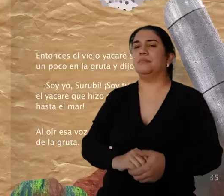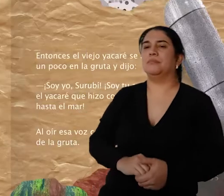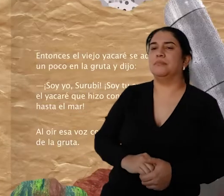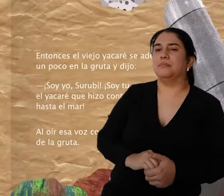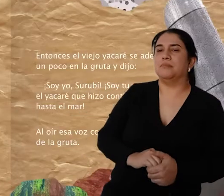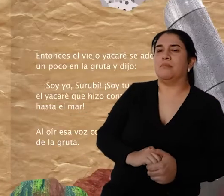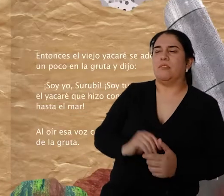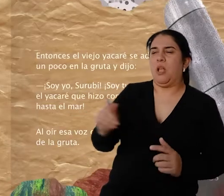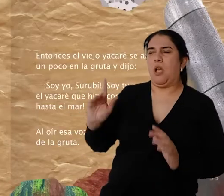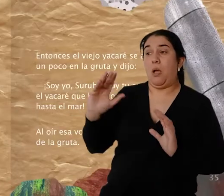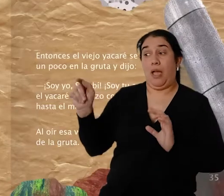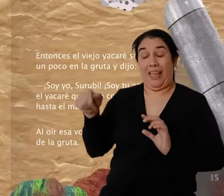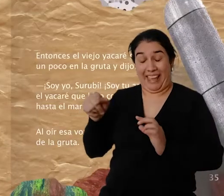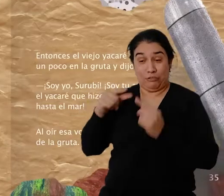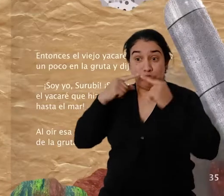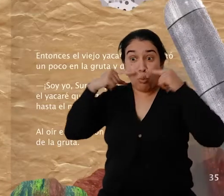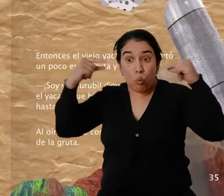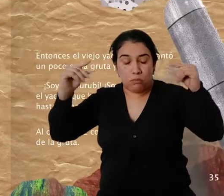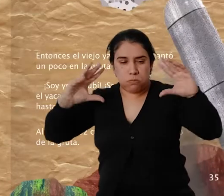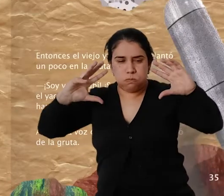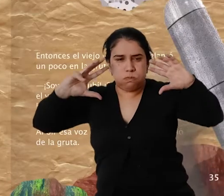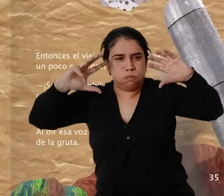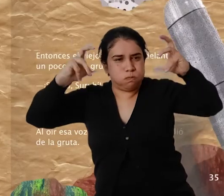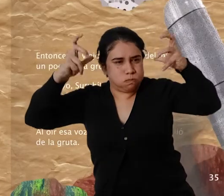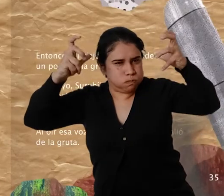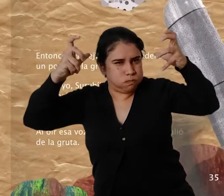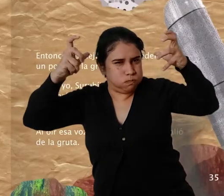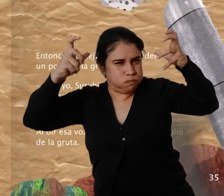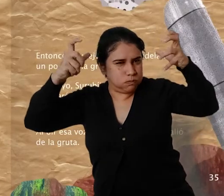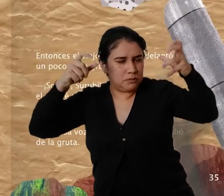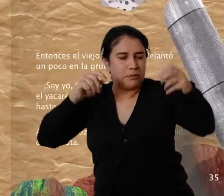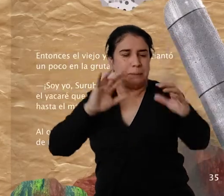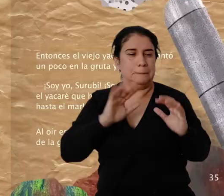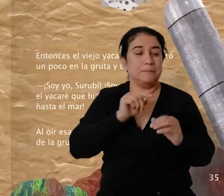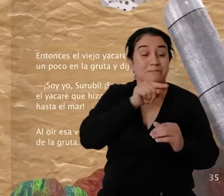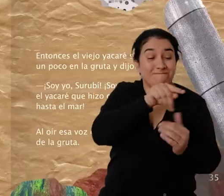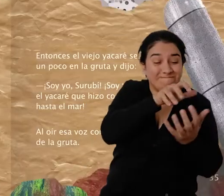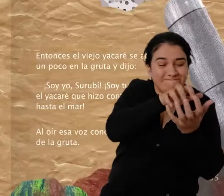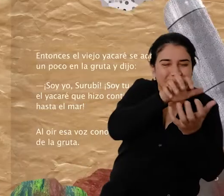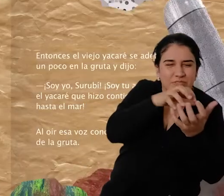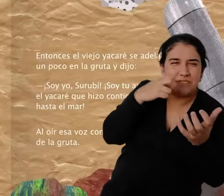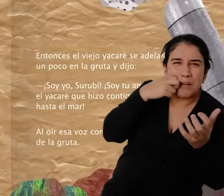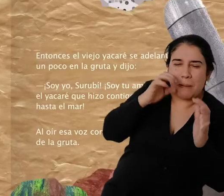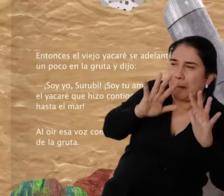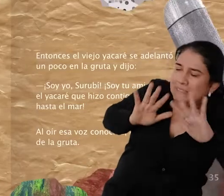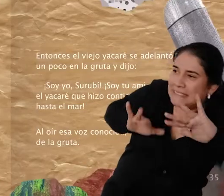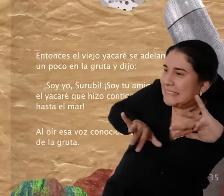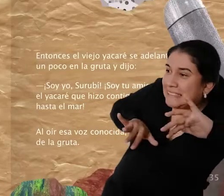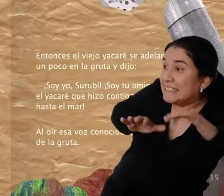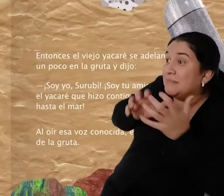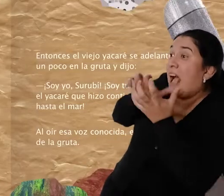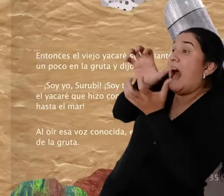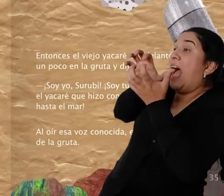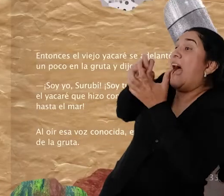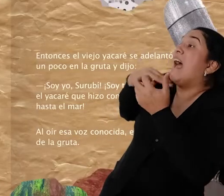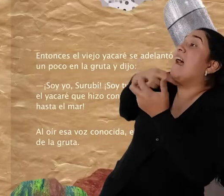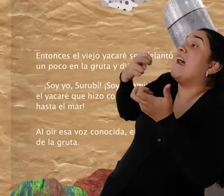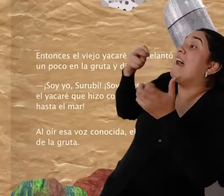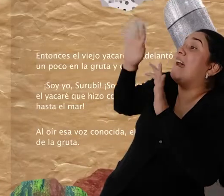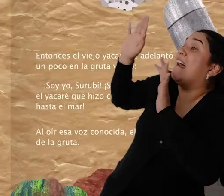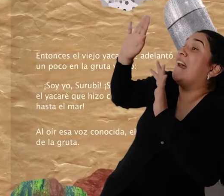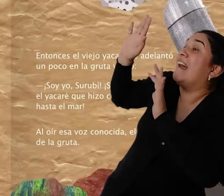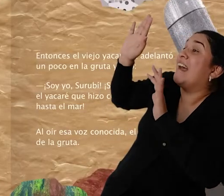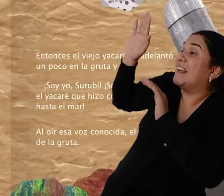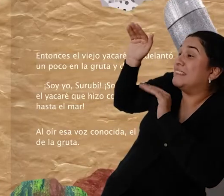con ustedes. Respondió el surubí, de mal humor. Entonces el viejo yacaré se adelantó un poco en la gruta y